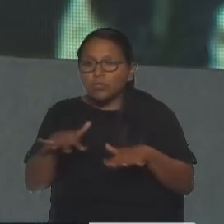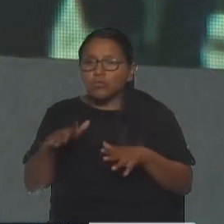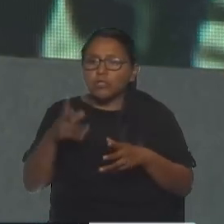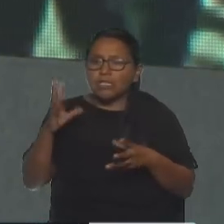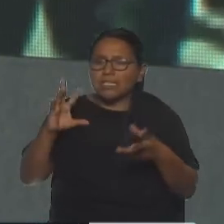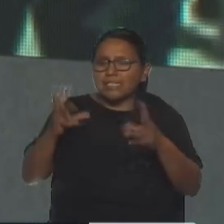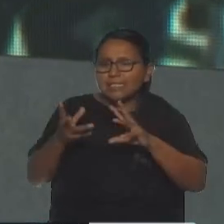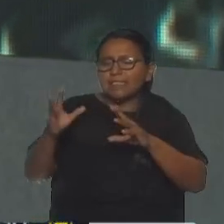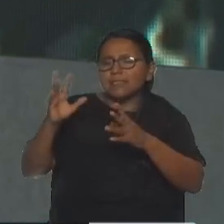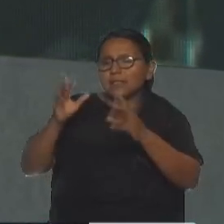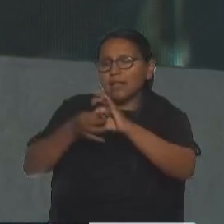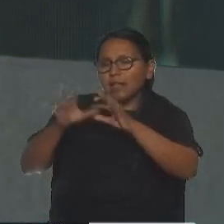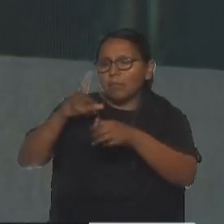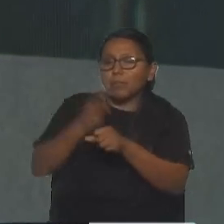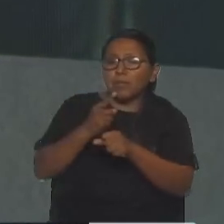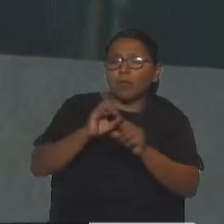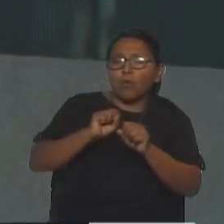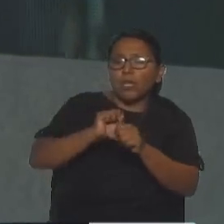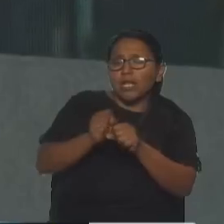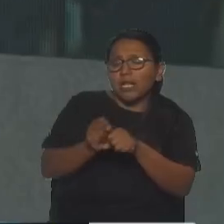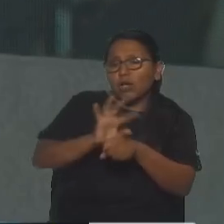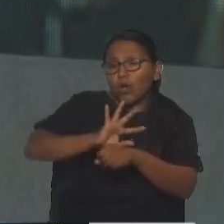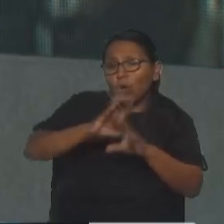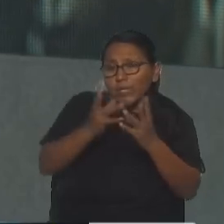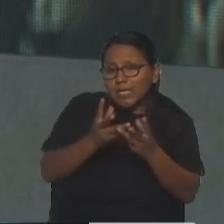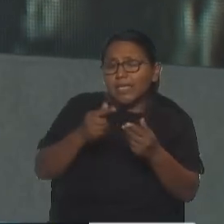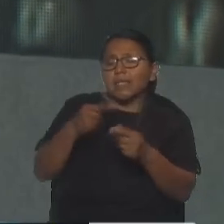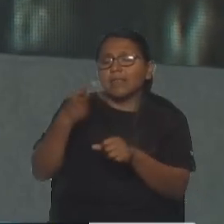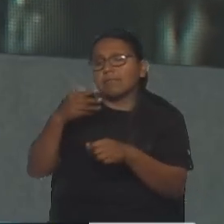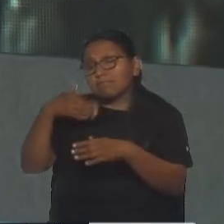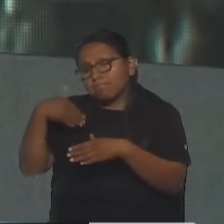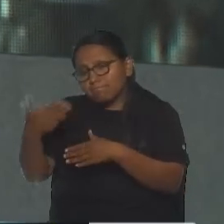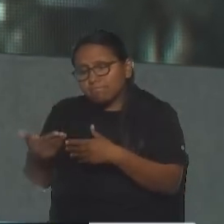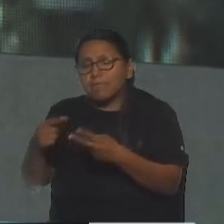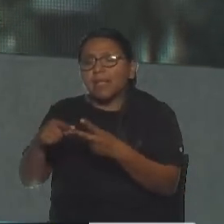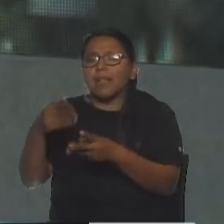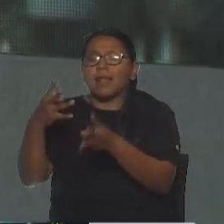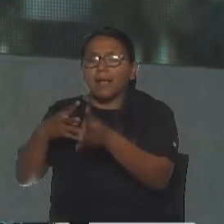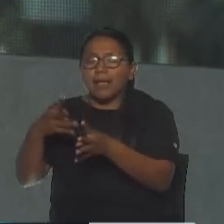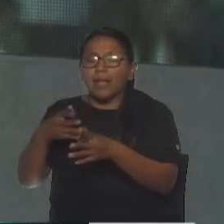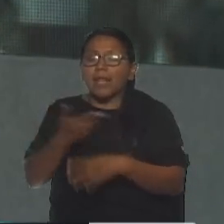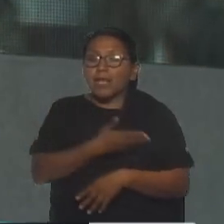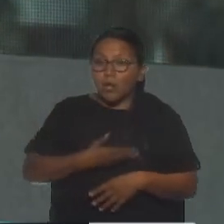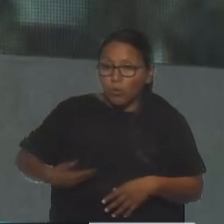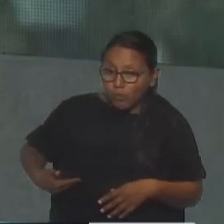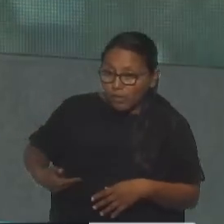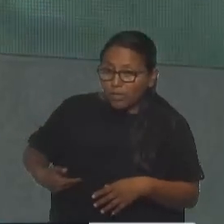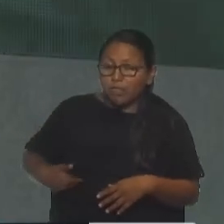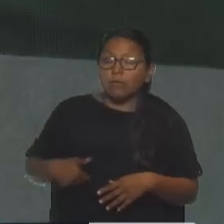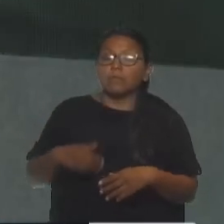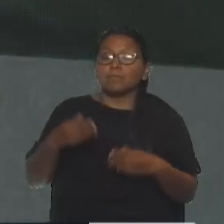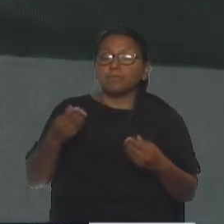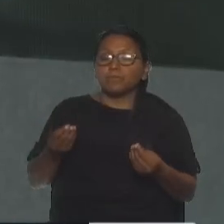en Europa, primero por el COVID, después por la guerra, el gobierno lo que hizo fue